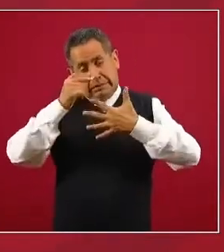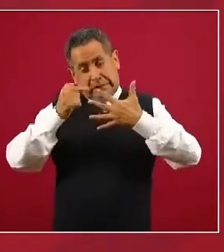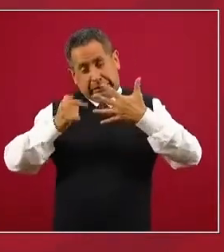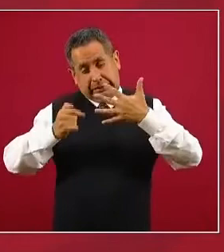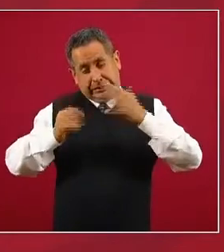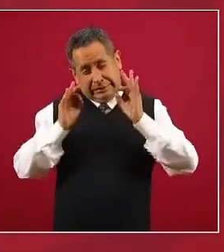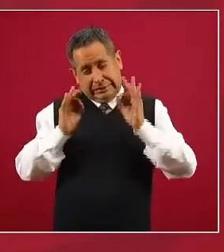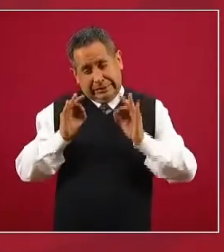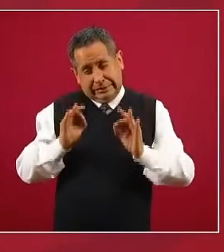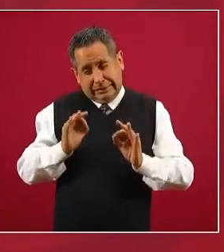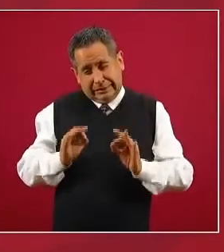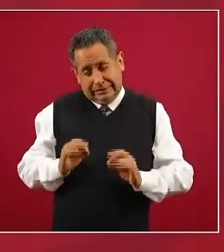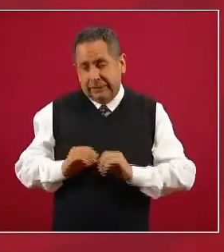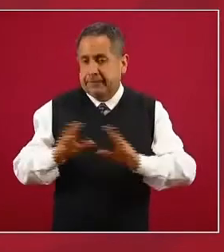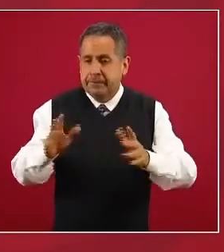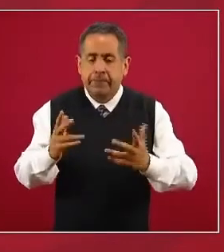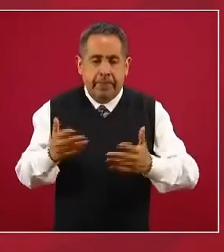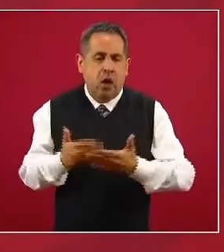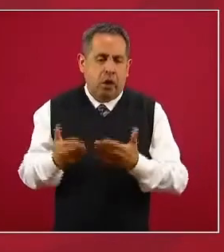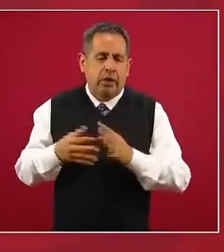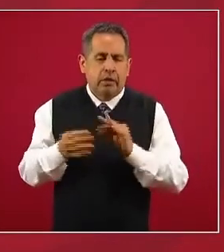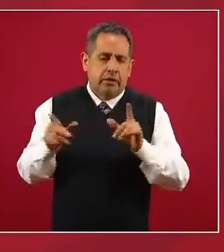detallado. Y